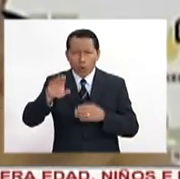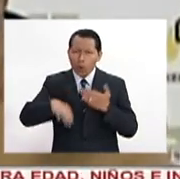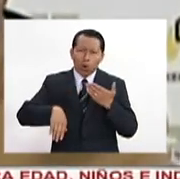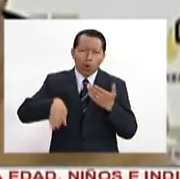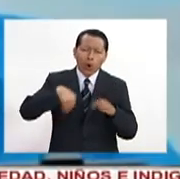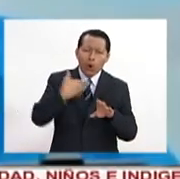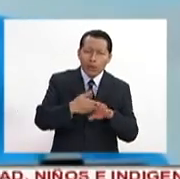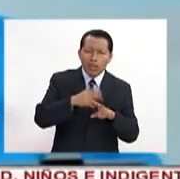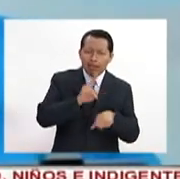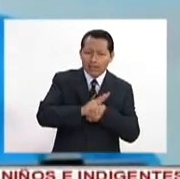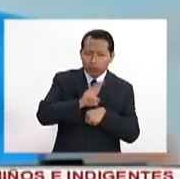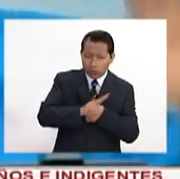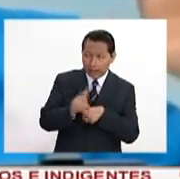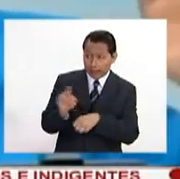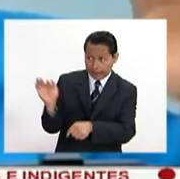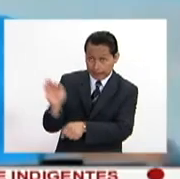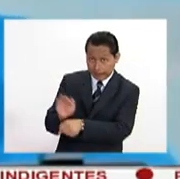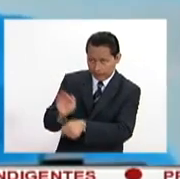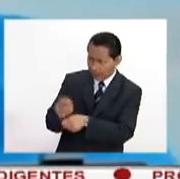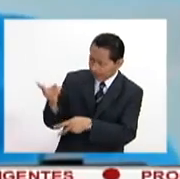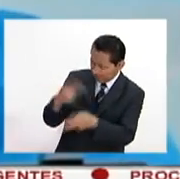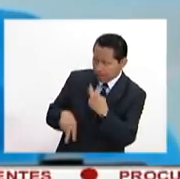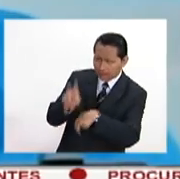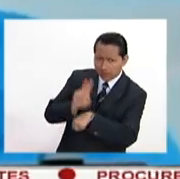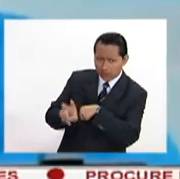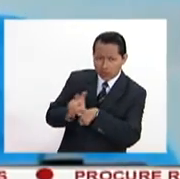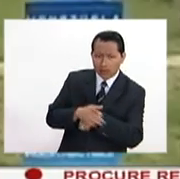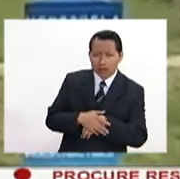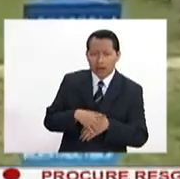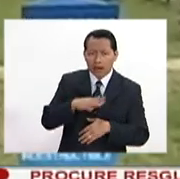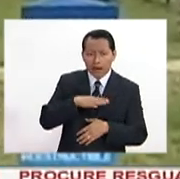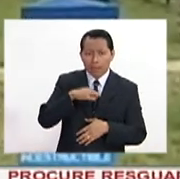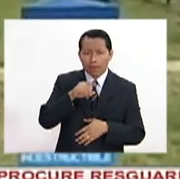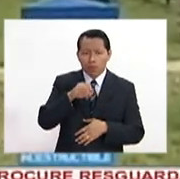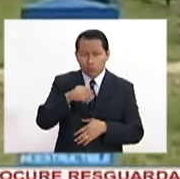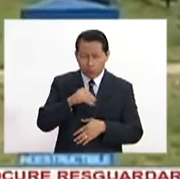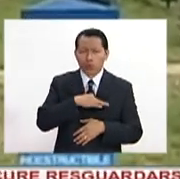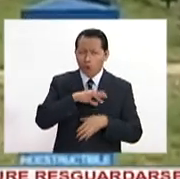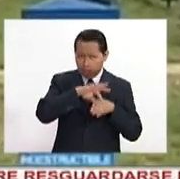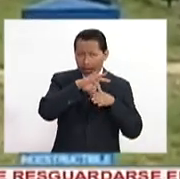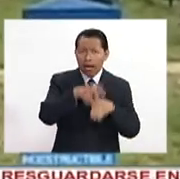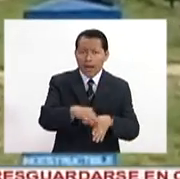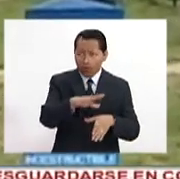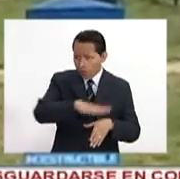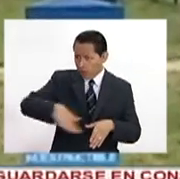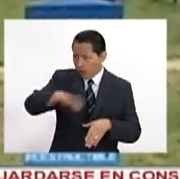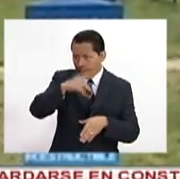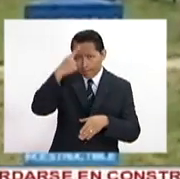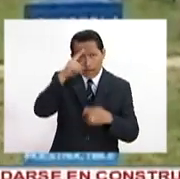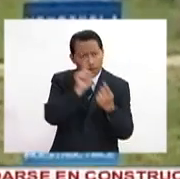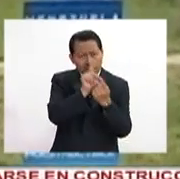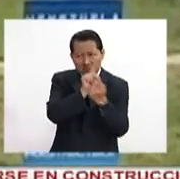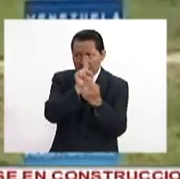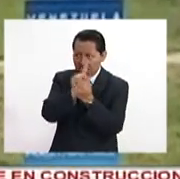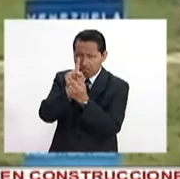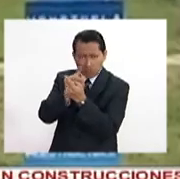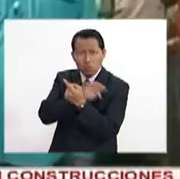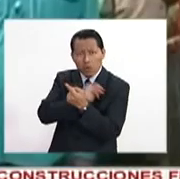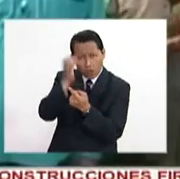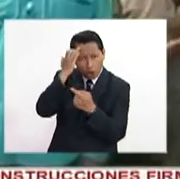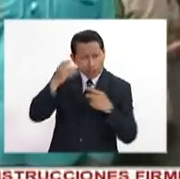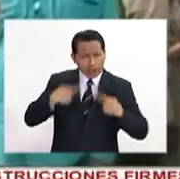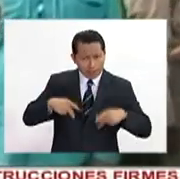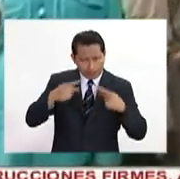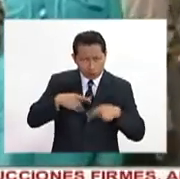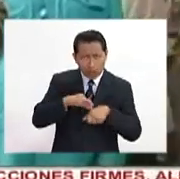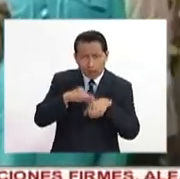defiende a Maduro que venga a Venezuela. A Maradona yo lo llevo a los barrios para que hable con los ciudadanos de pie. Capriles se